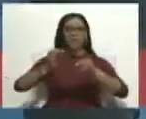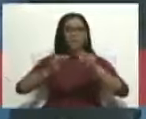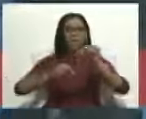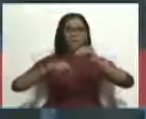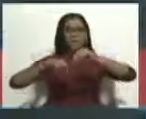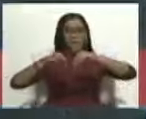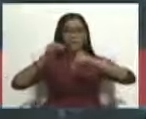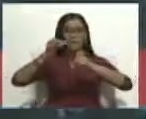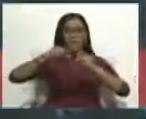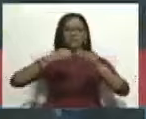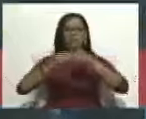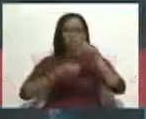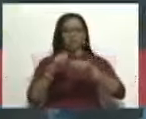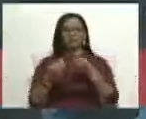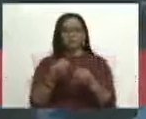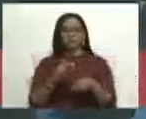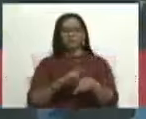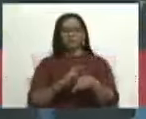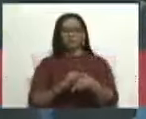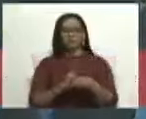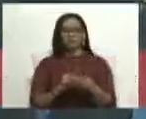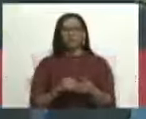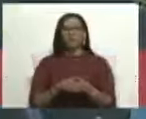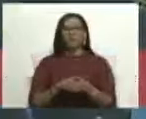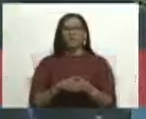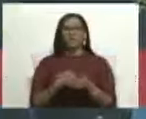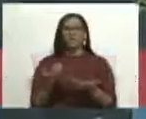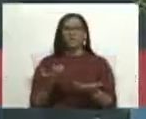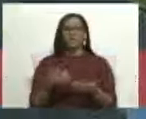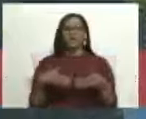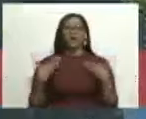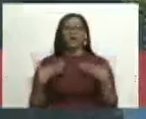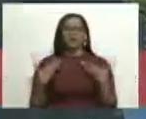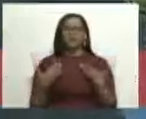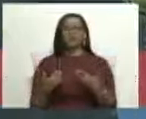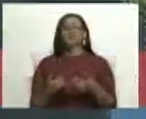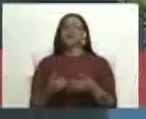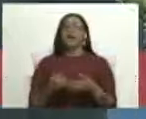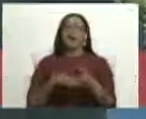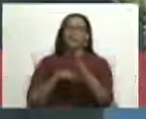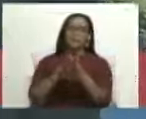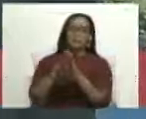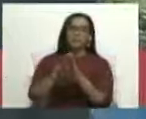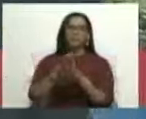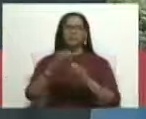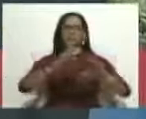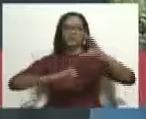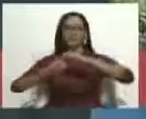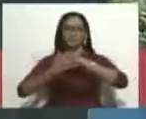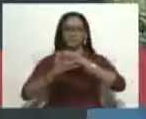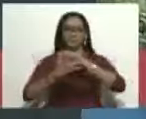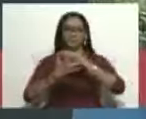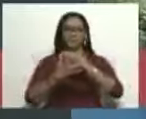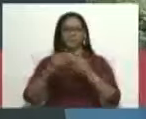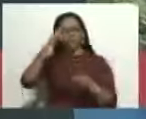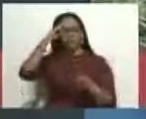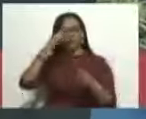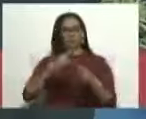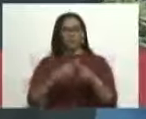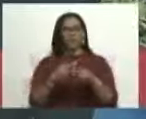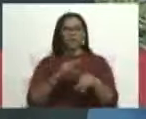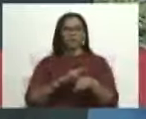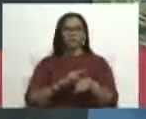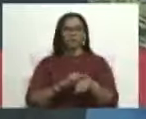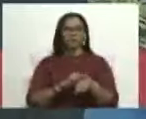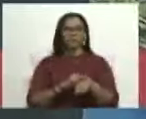del centenario de su nacimiento, propicia la actividad para homenajear al doctor Humberto Fernández Morán. Recordemos que estos